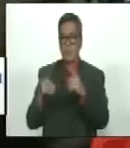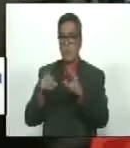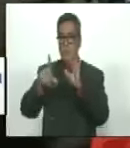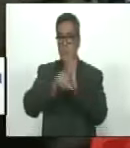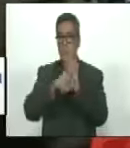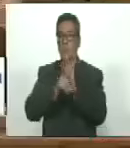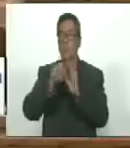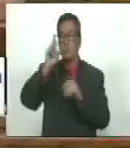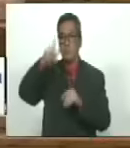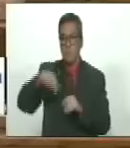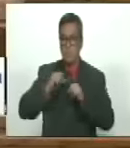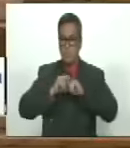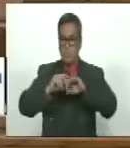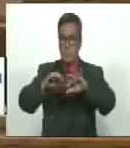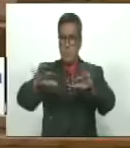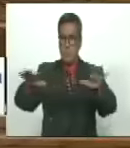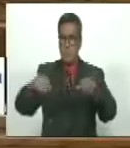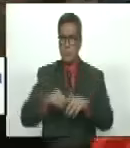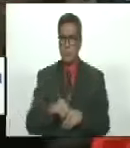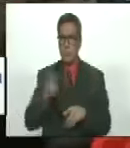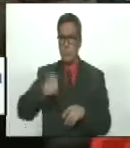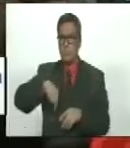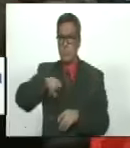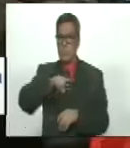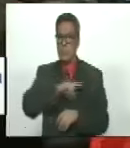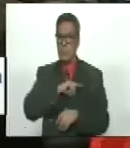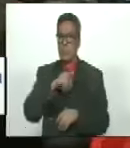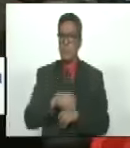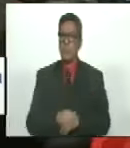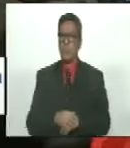ley, también desplieguense. Para nosotros es